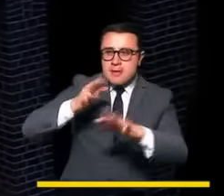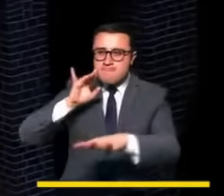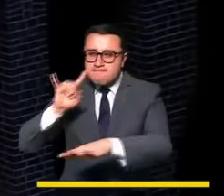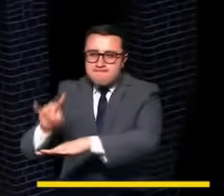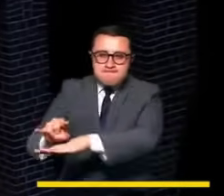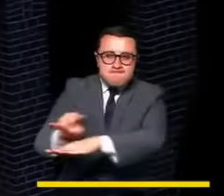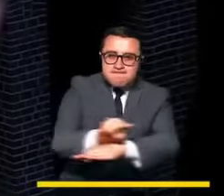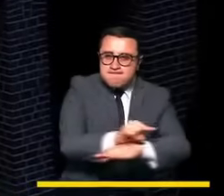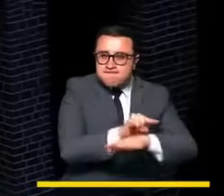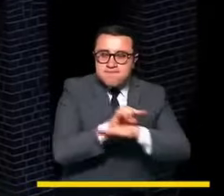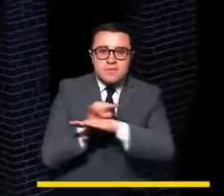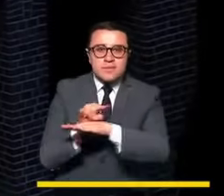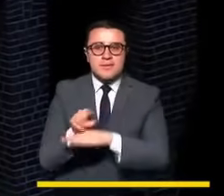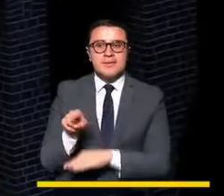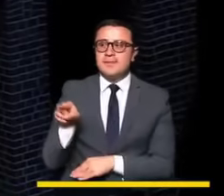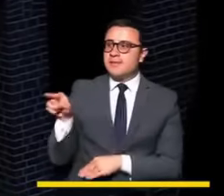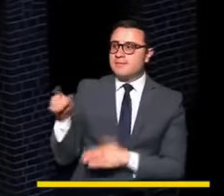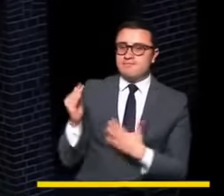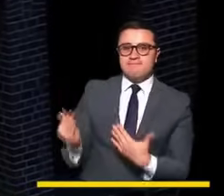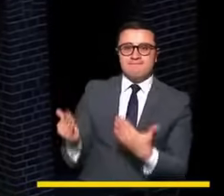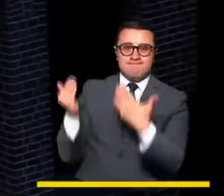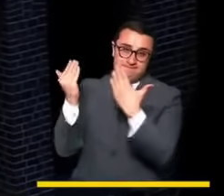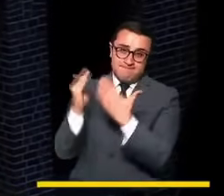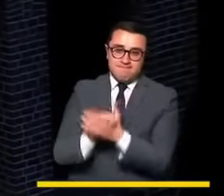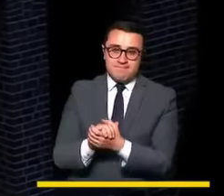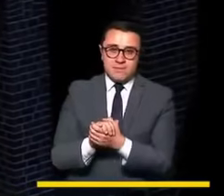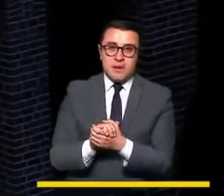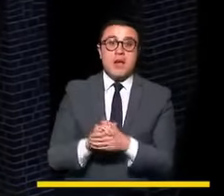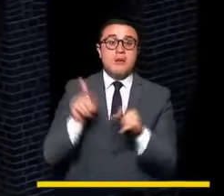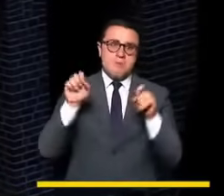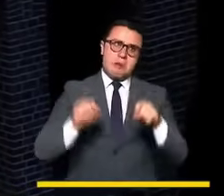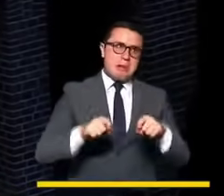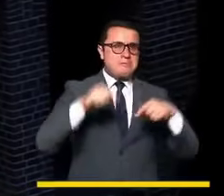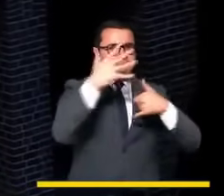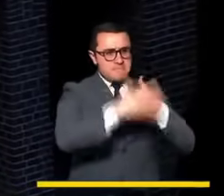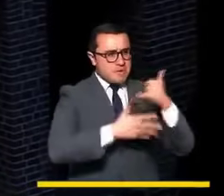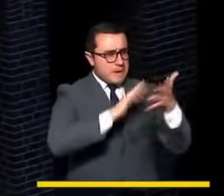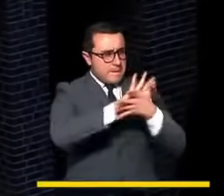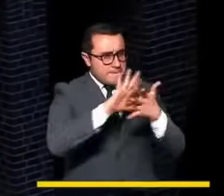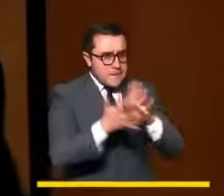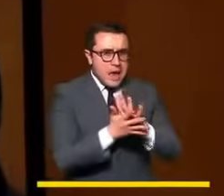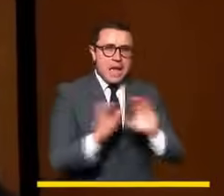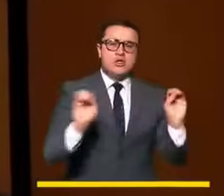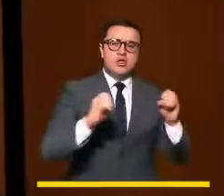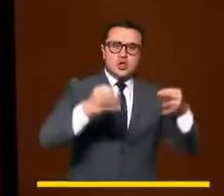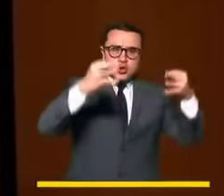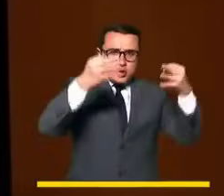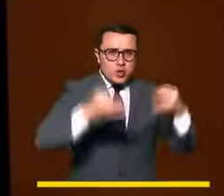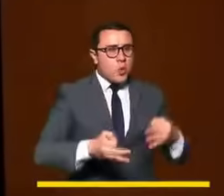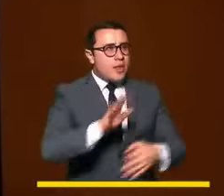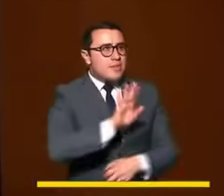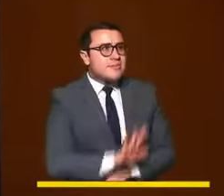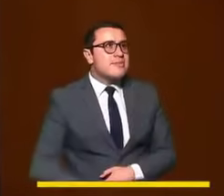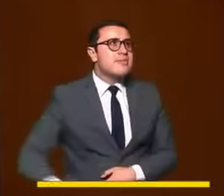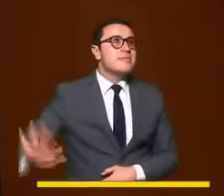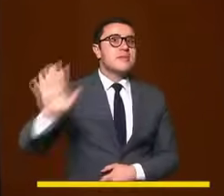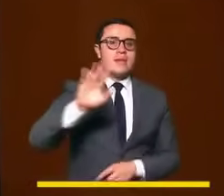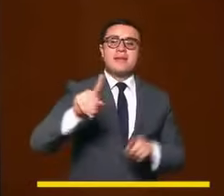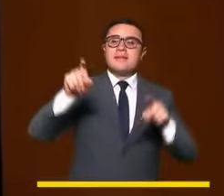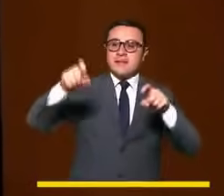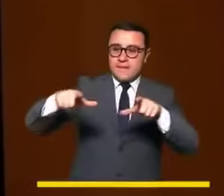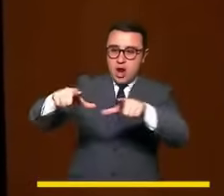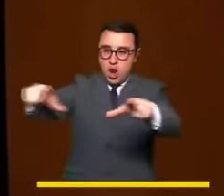eso es, independientemente de que logremos éxitos en la paz o en la seguridad general, pues tenemos que cuidar las